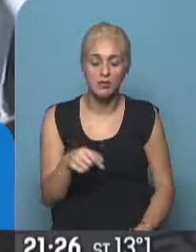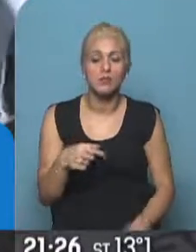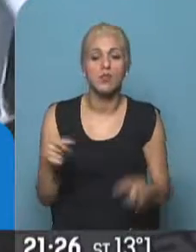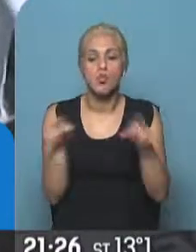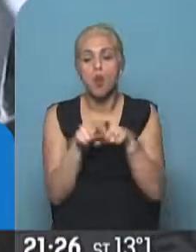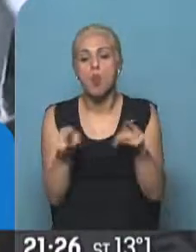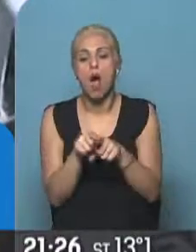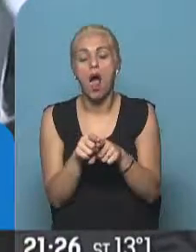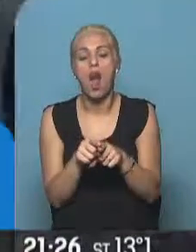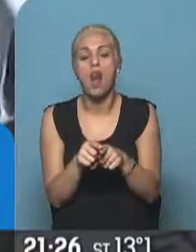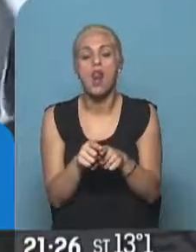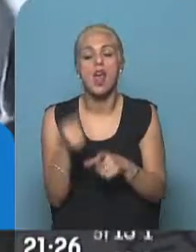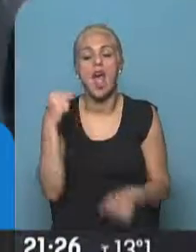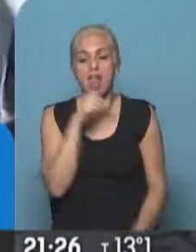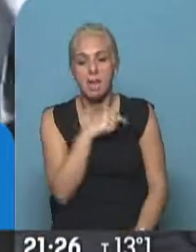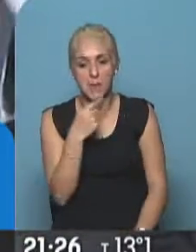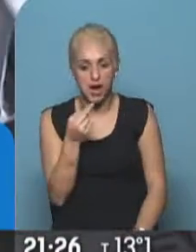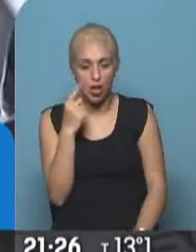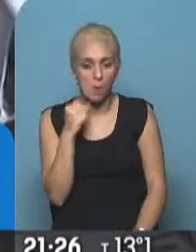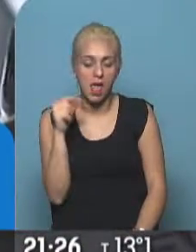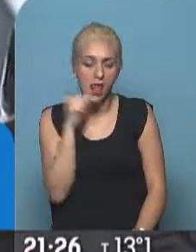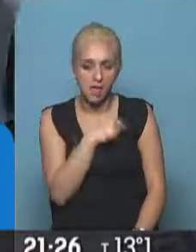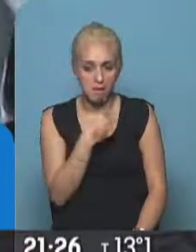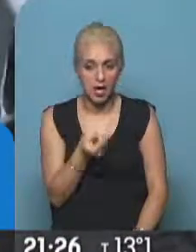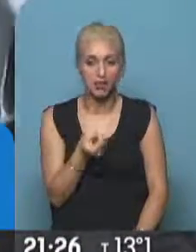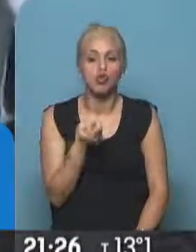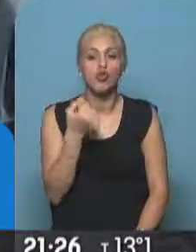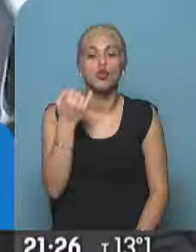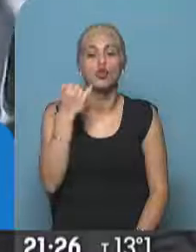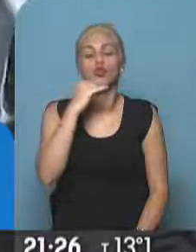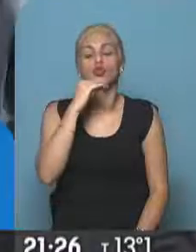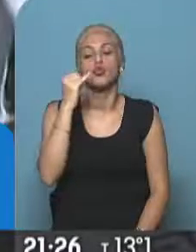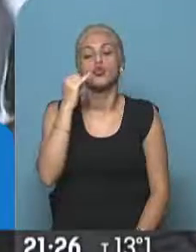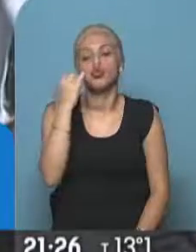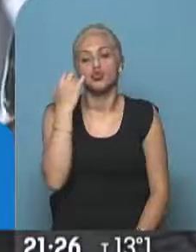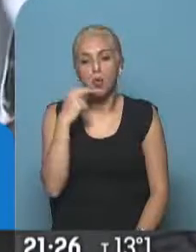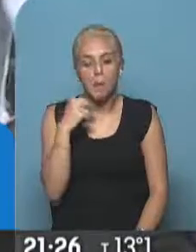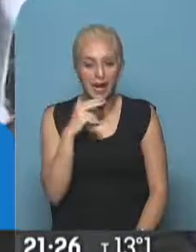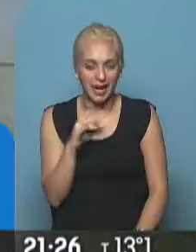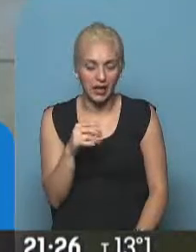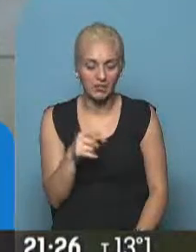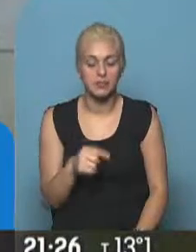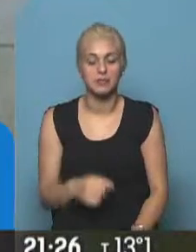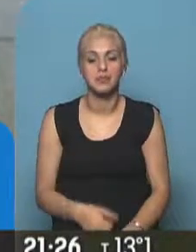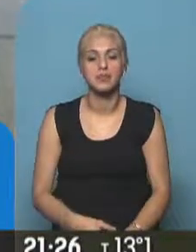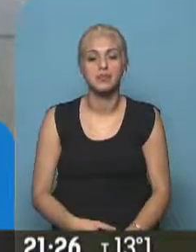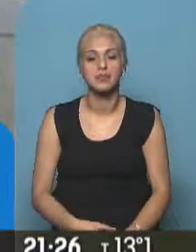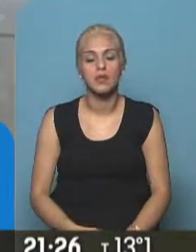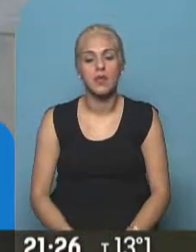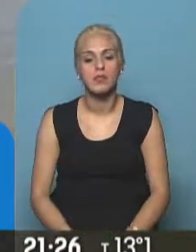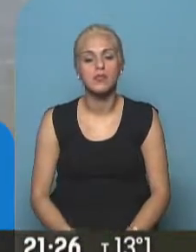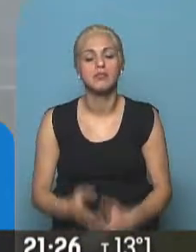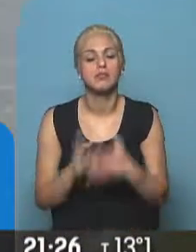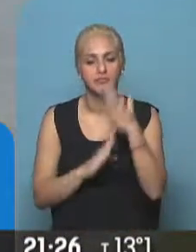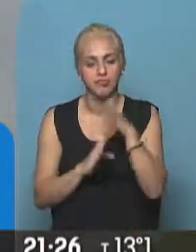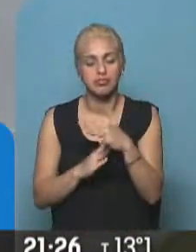igualaba de esta manera el alemán Michael Schumacher, llevándolo a 69. Encabezó un